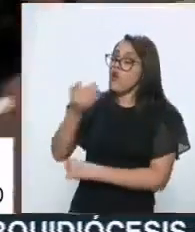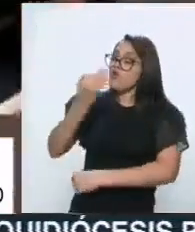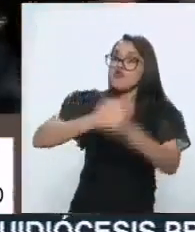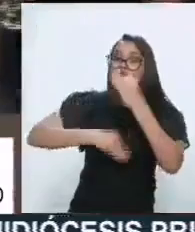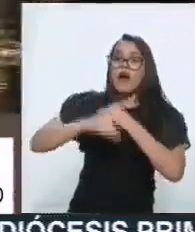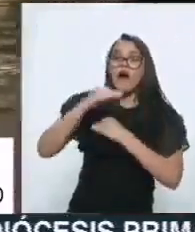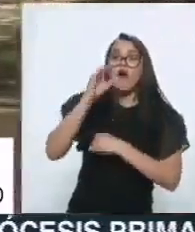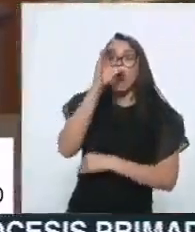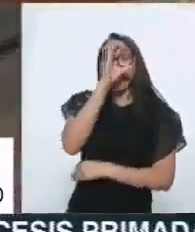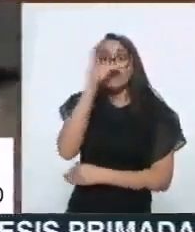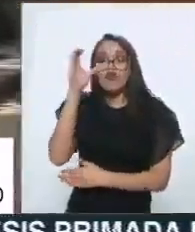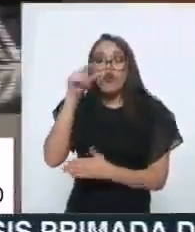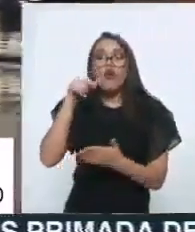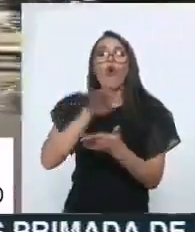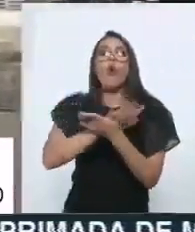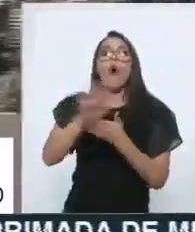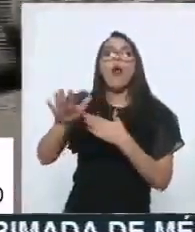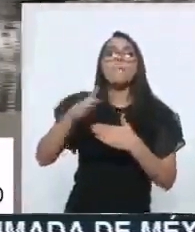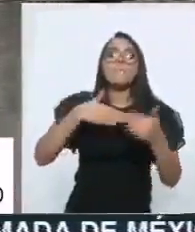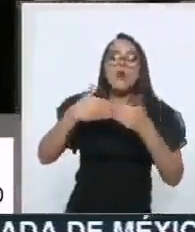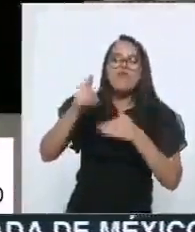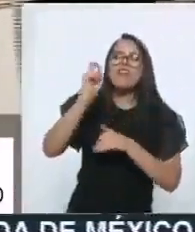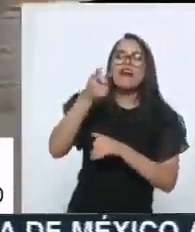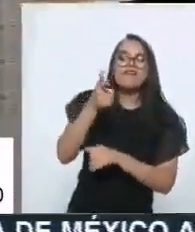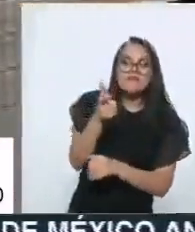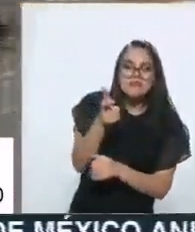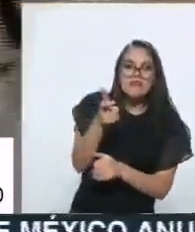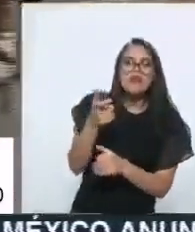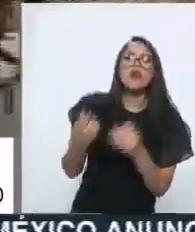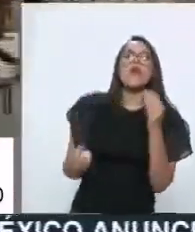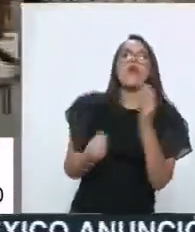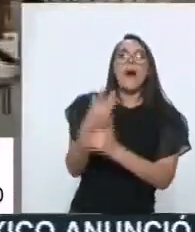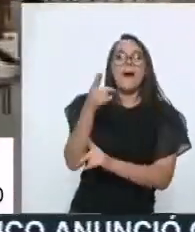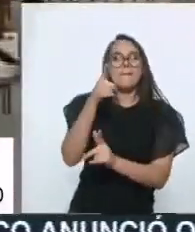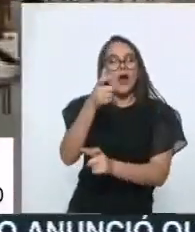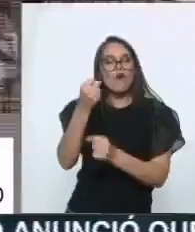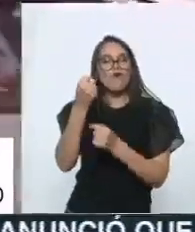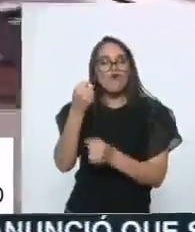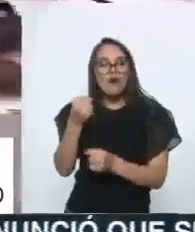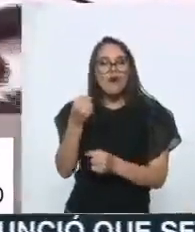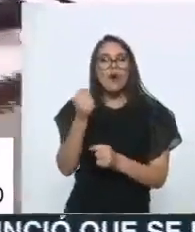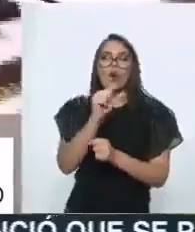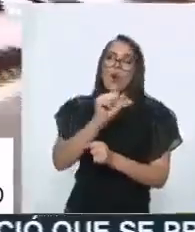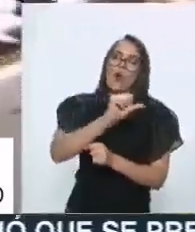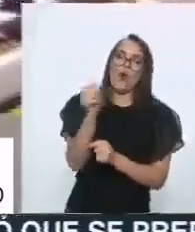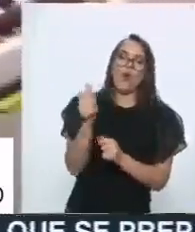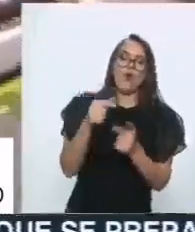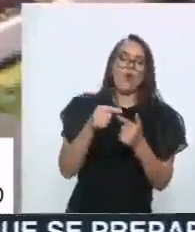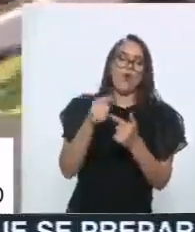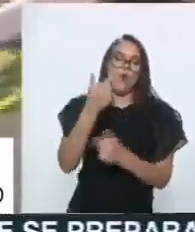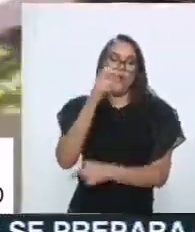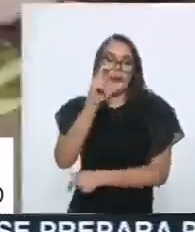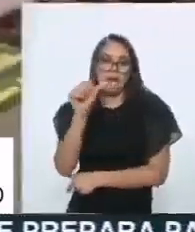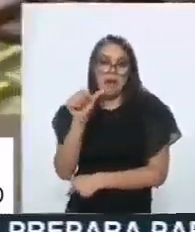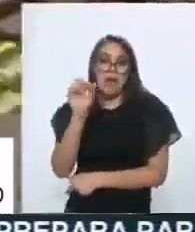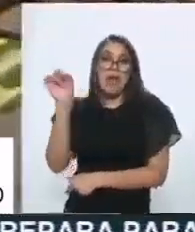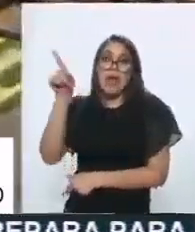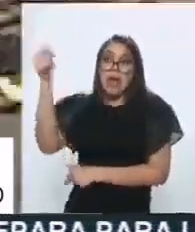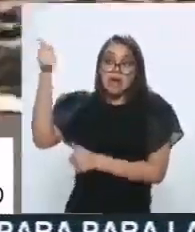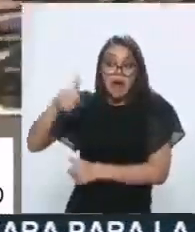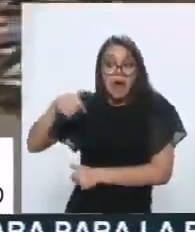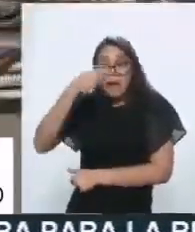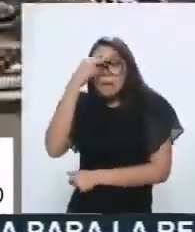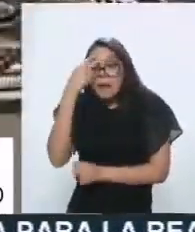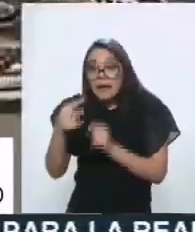serie, calibre y números de rastreo que dependen de huellas balísticas de las armas que fueran incautadas en